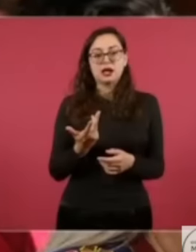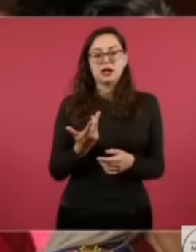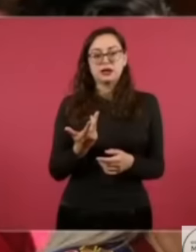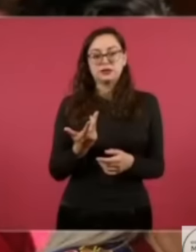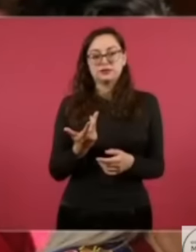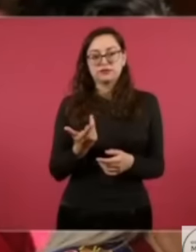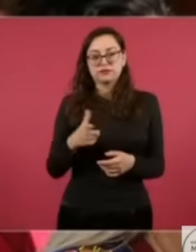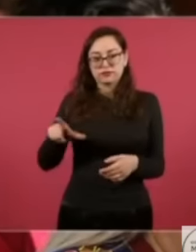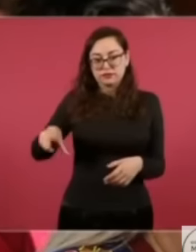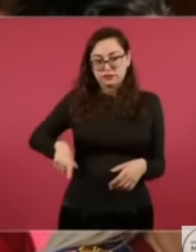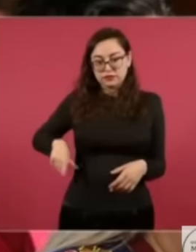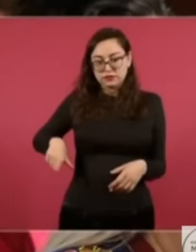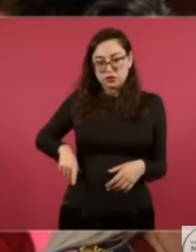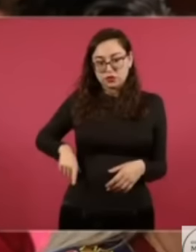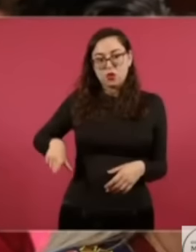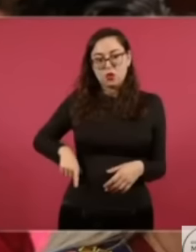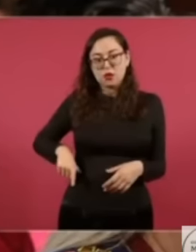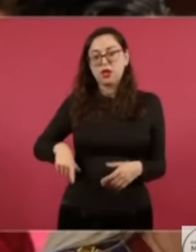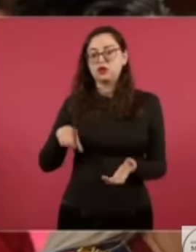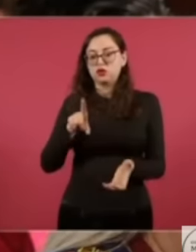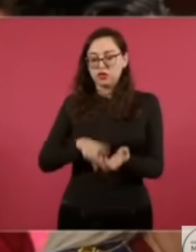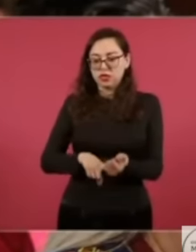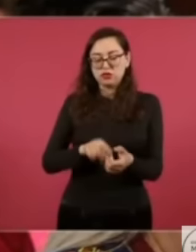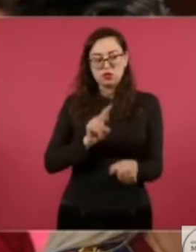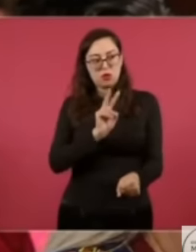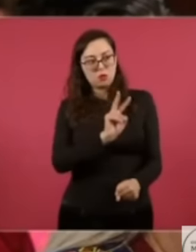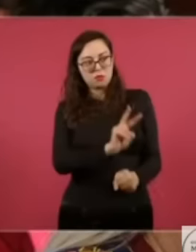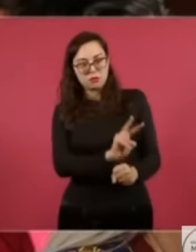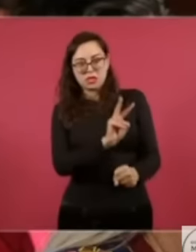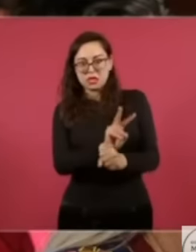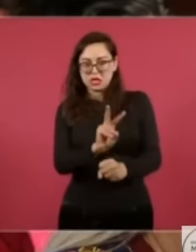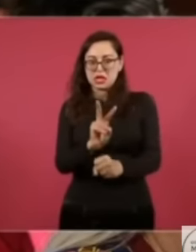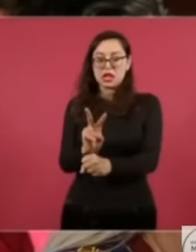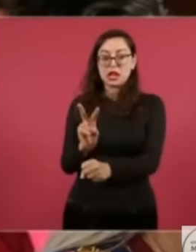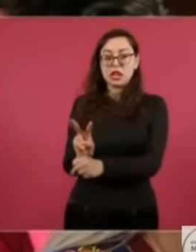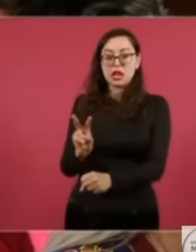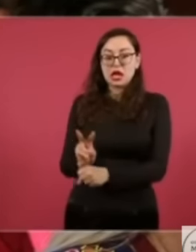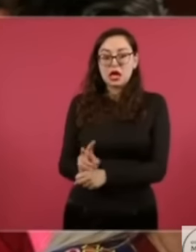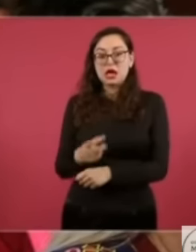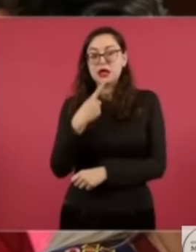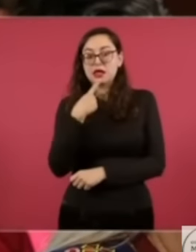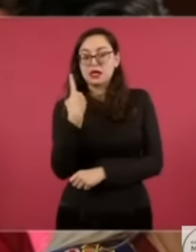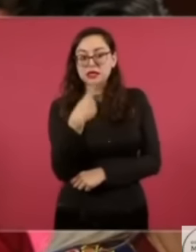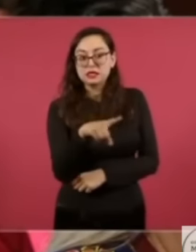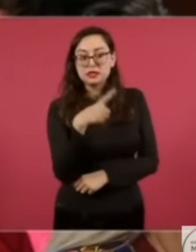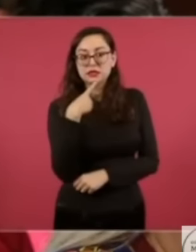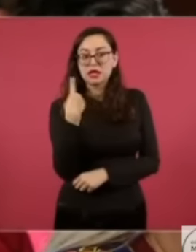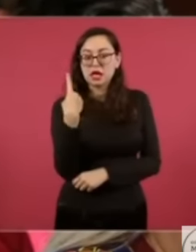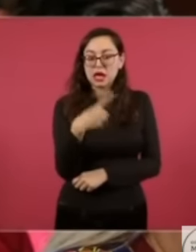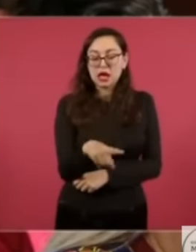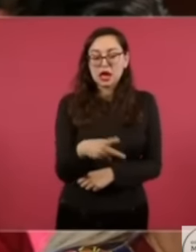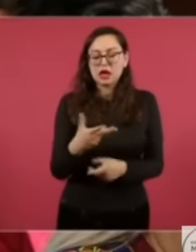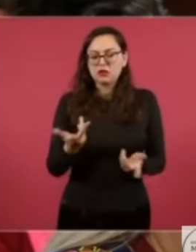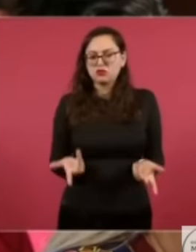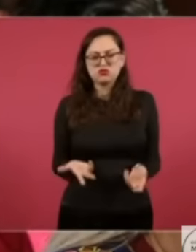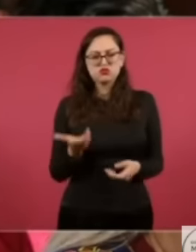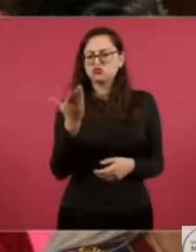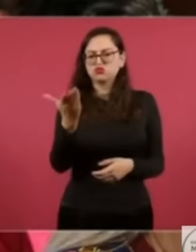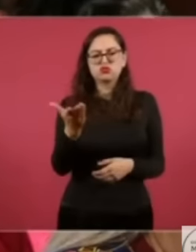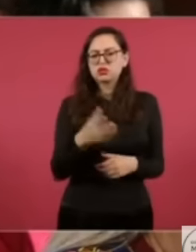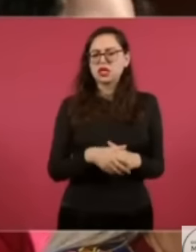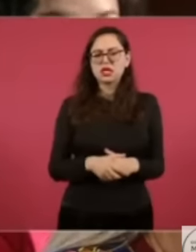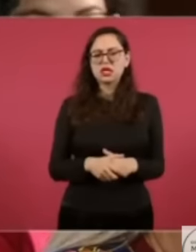a sus funcionarios, a los que usted trajo, y que vigilaran, que le denunciaran cualquier acto de corrupción?